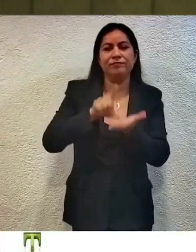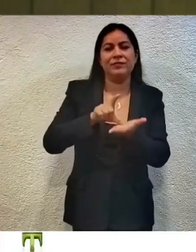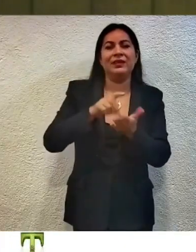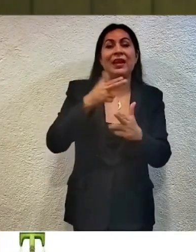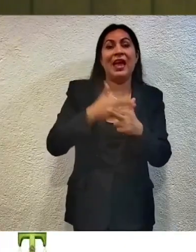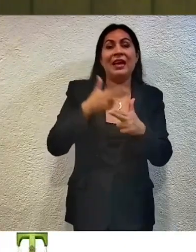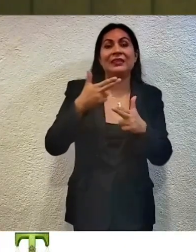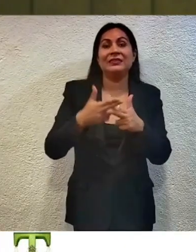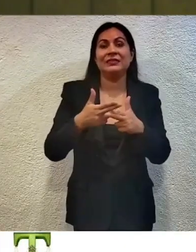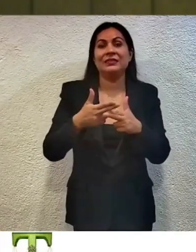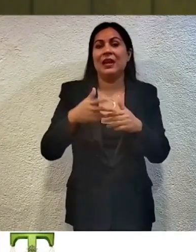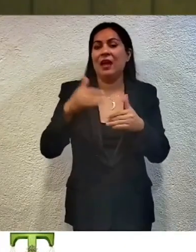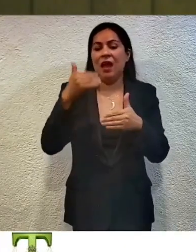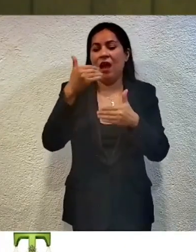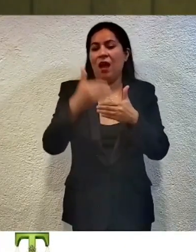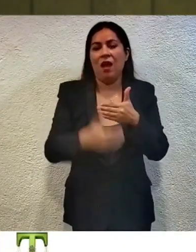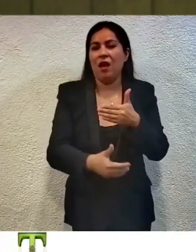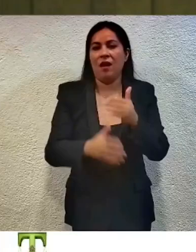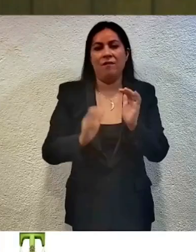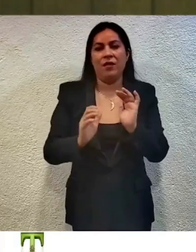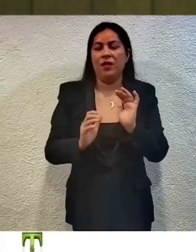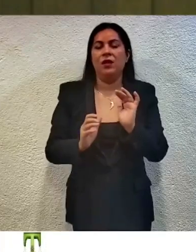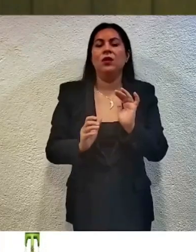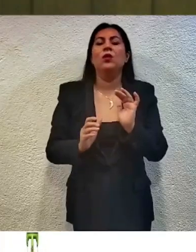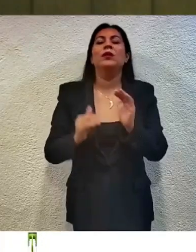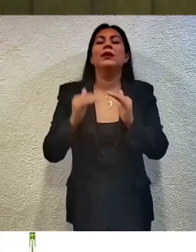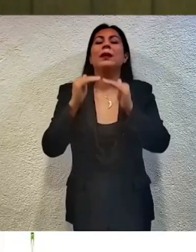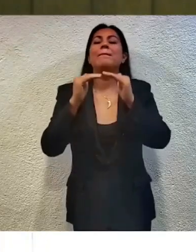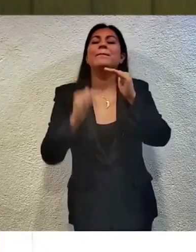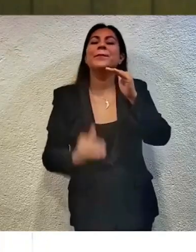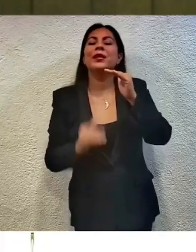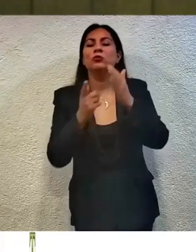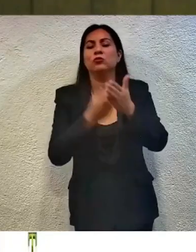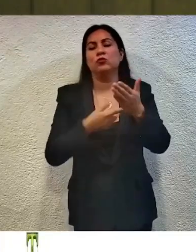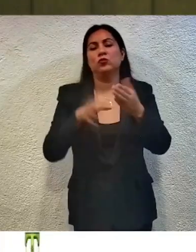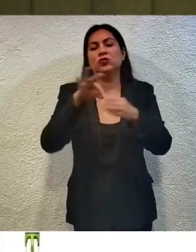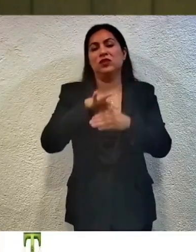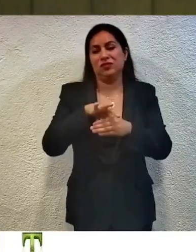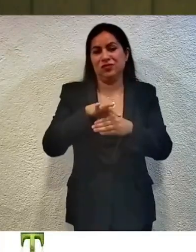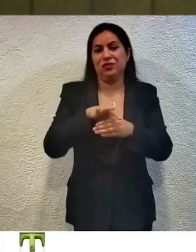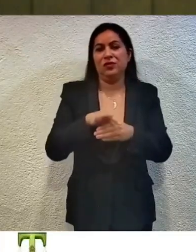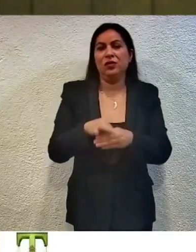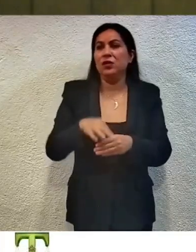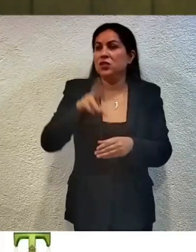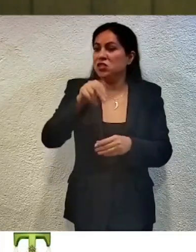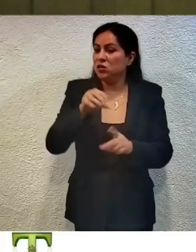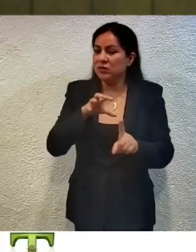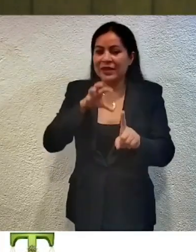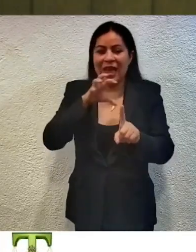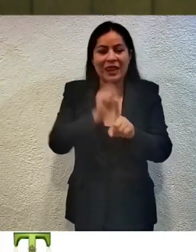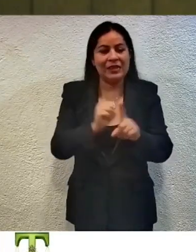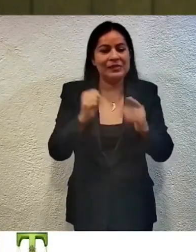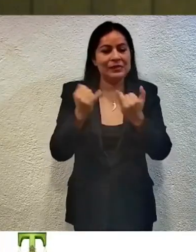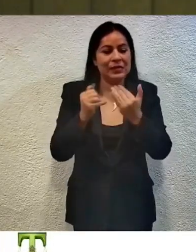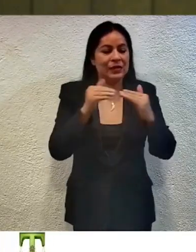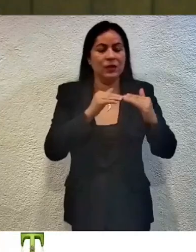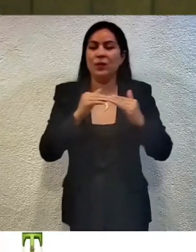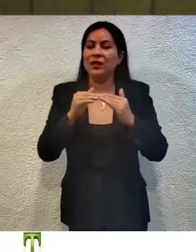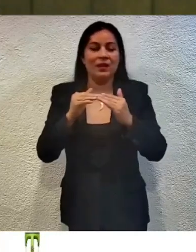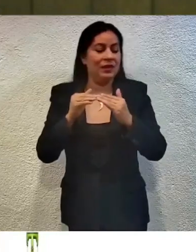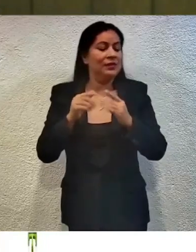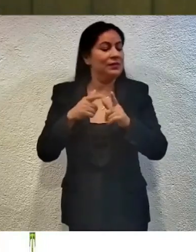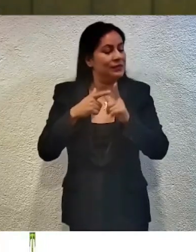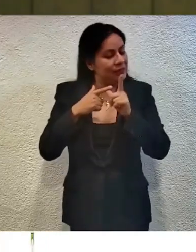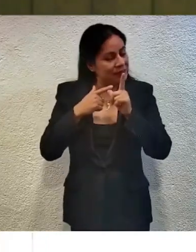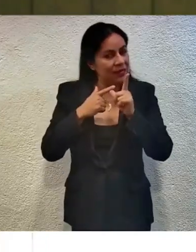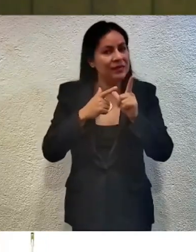culminar con el de menor votación. Si no se lograra la paridad, se